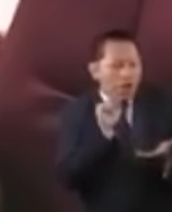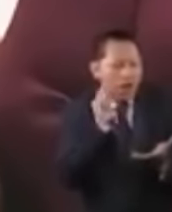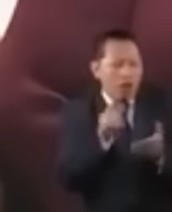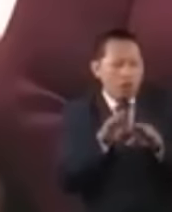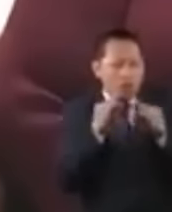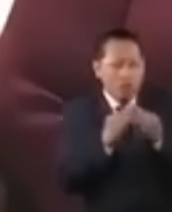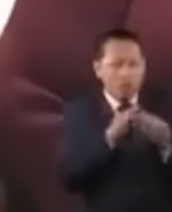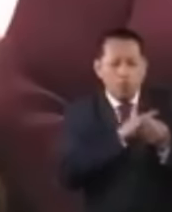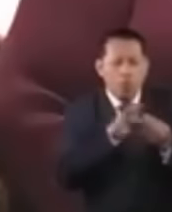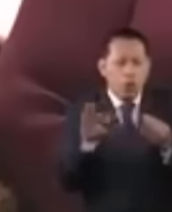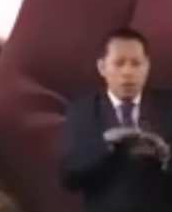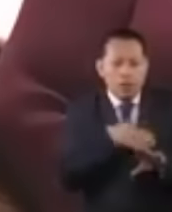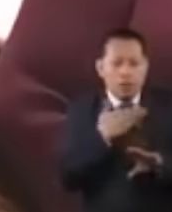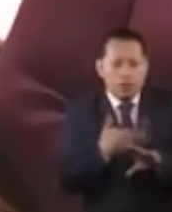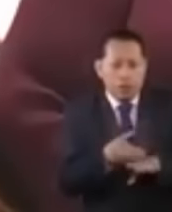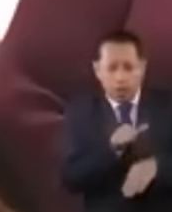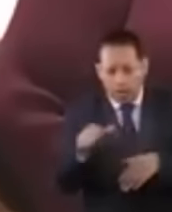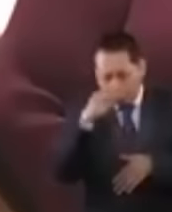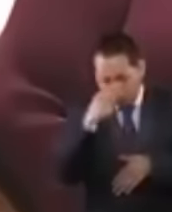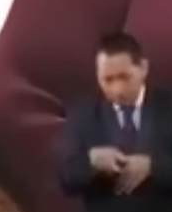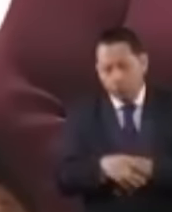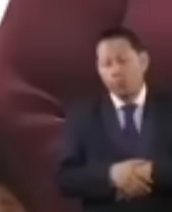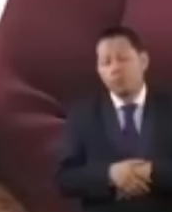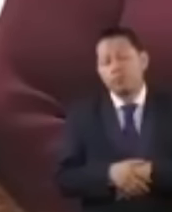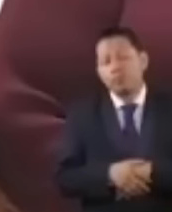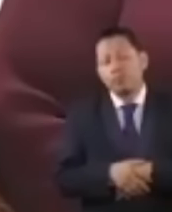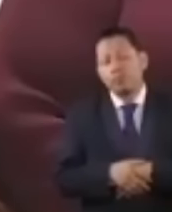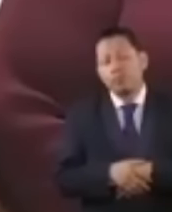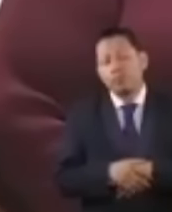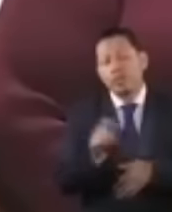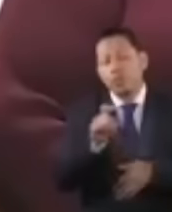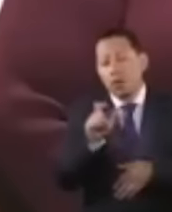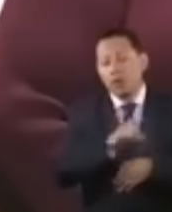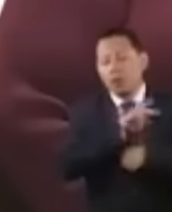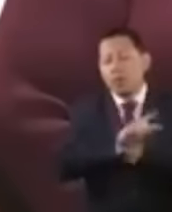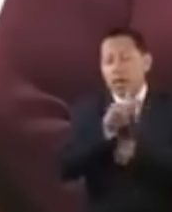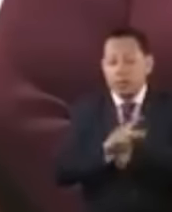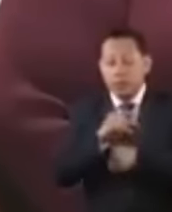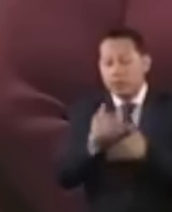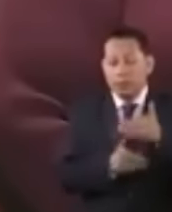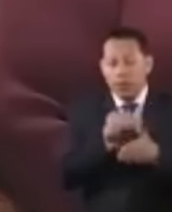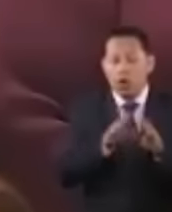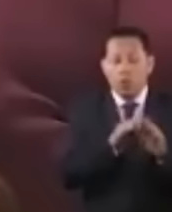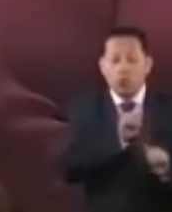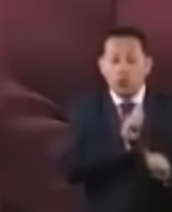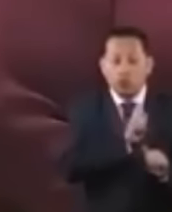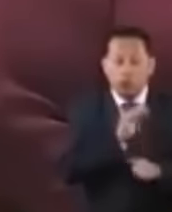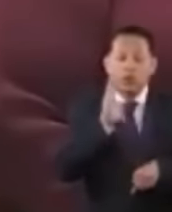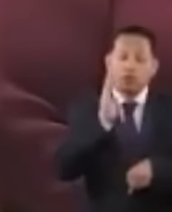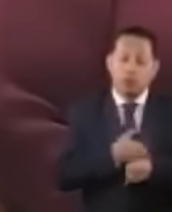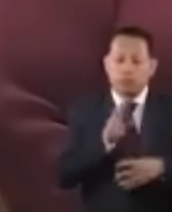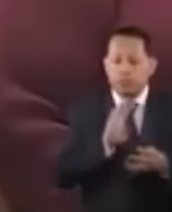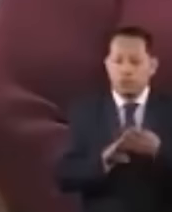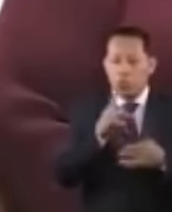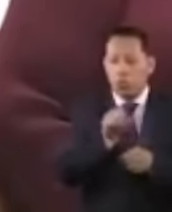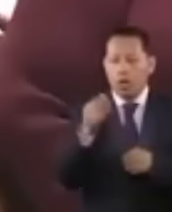forma que pueda perjudicar a México. Cuando las naciones sirvan como tropa, se impondrá pena de prisión